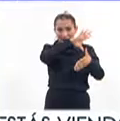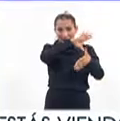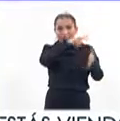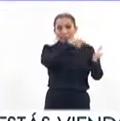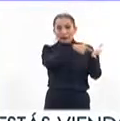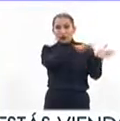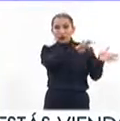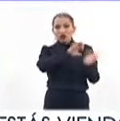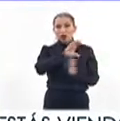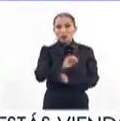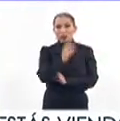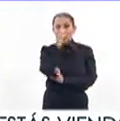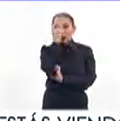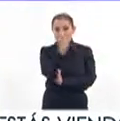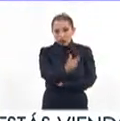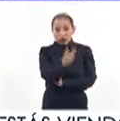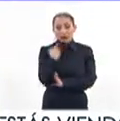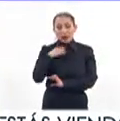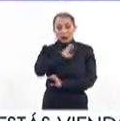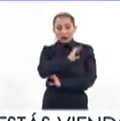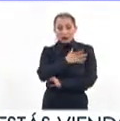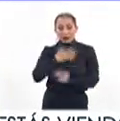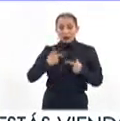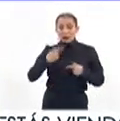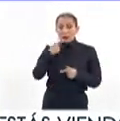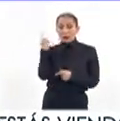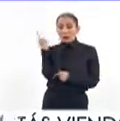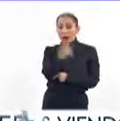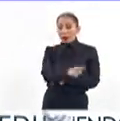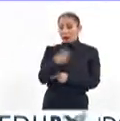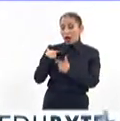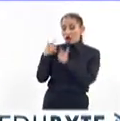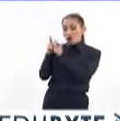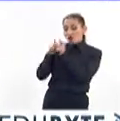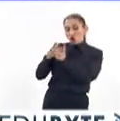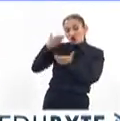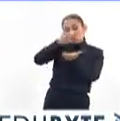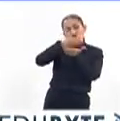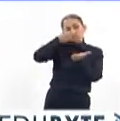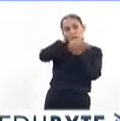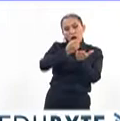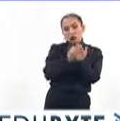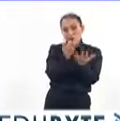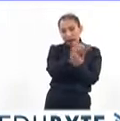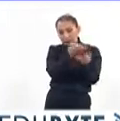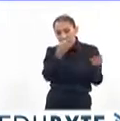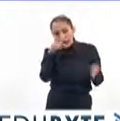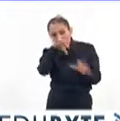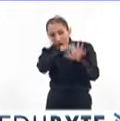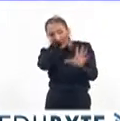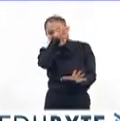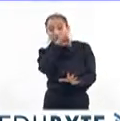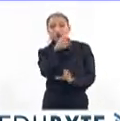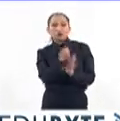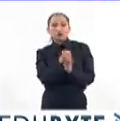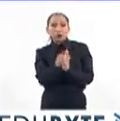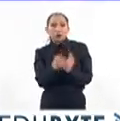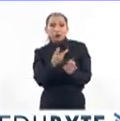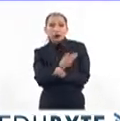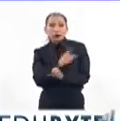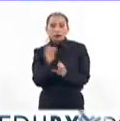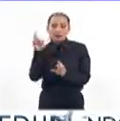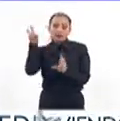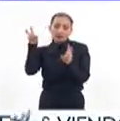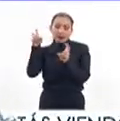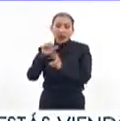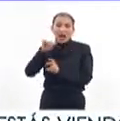en 1492, los españoles enviaron empresas conquistadoras a las nuevas tierras que encontraron, como sucedió en el